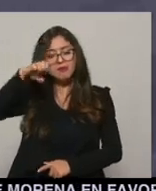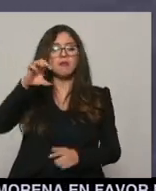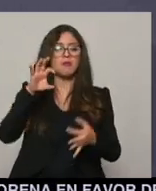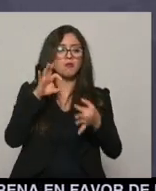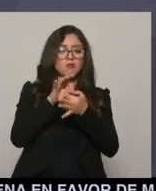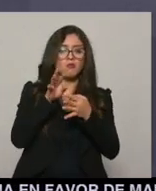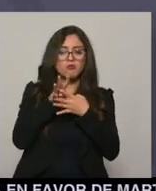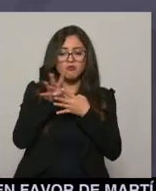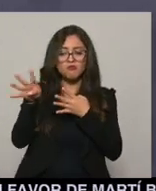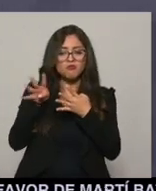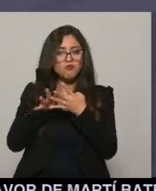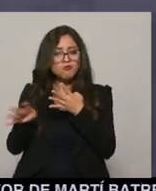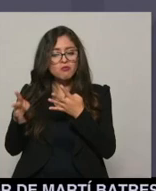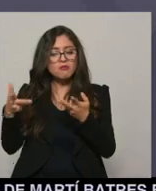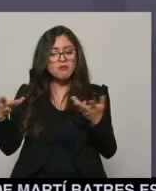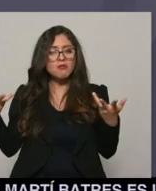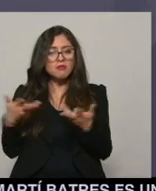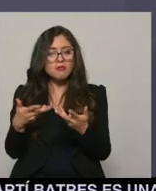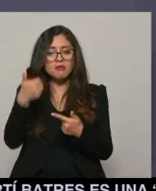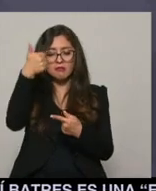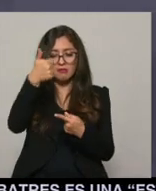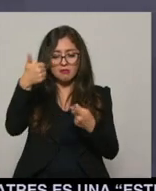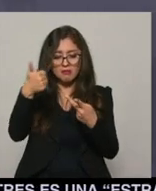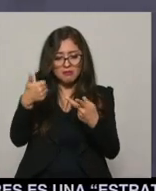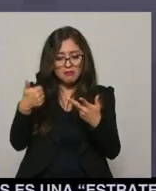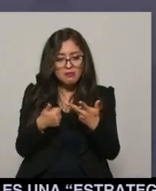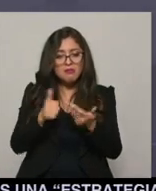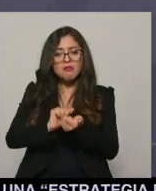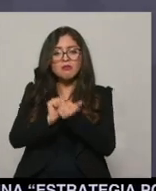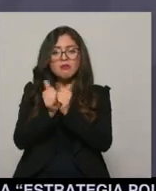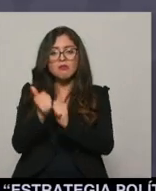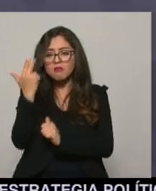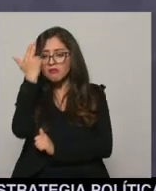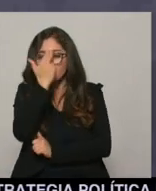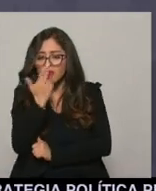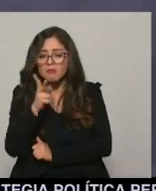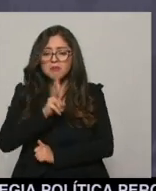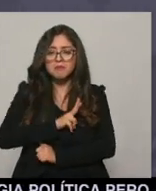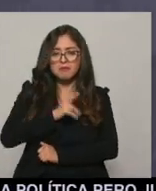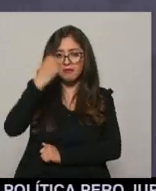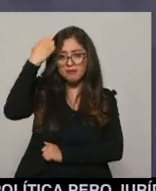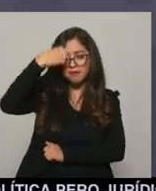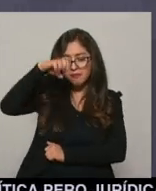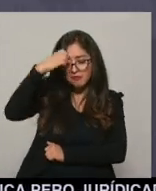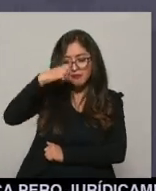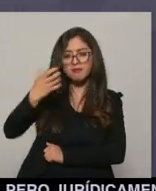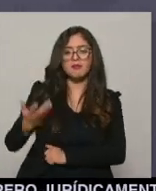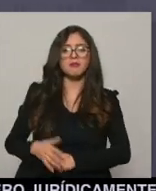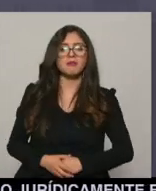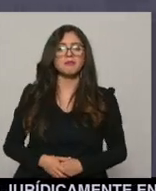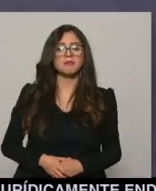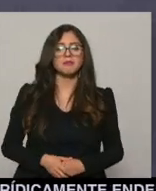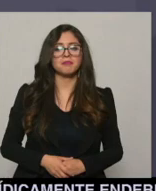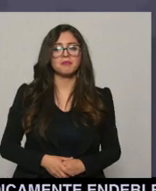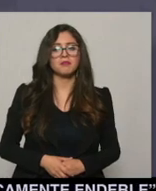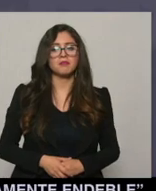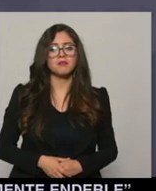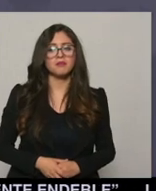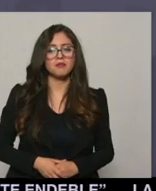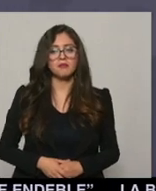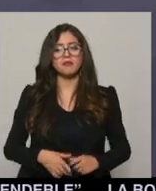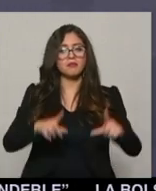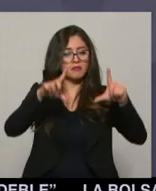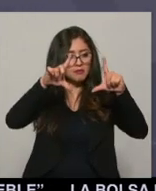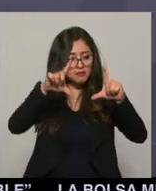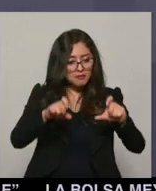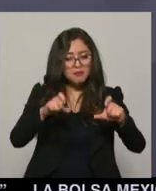ramas. Entonces cada una pues tiene que abordarlo desde su punto, ¿no? Cámaras, algunos pues,